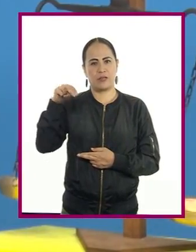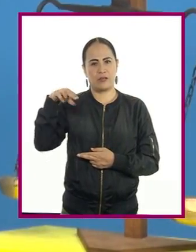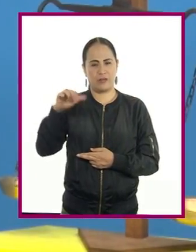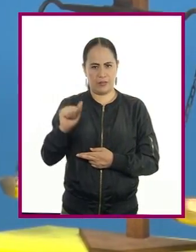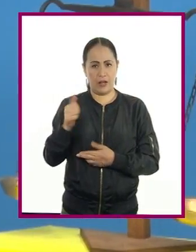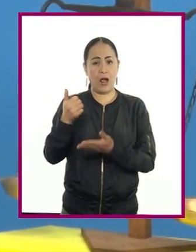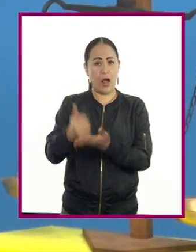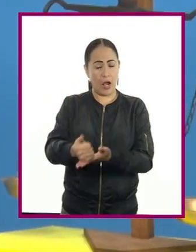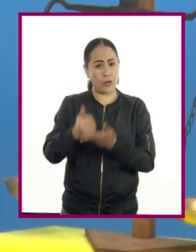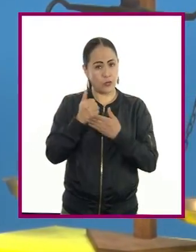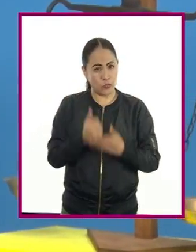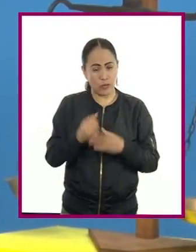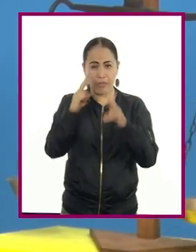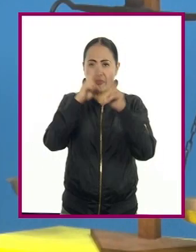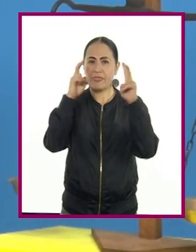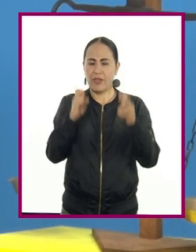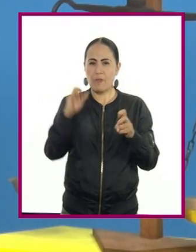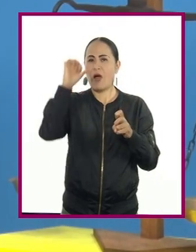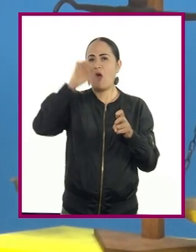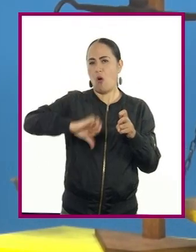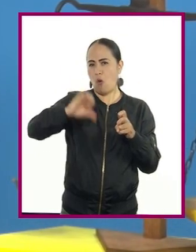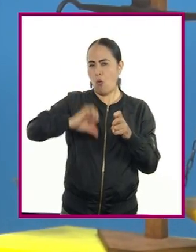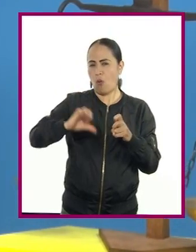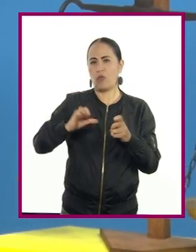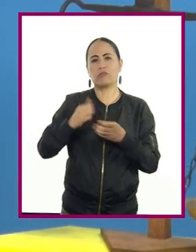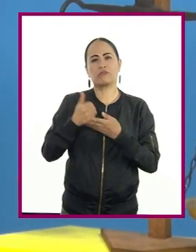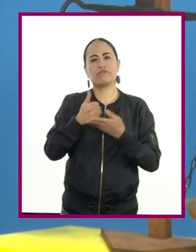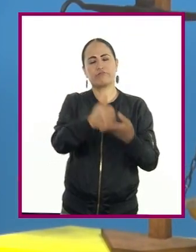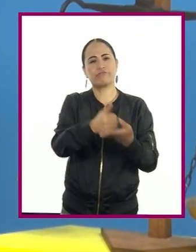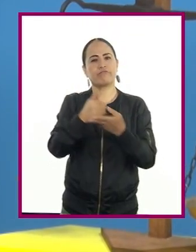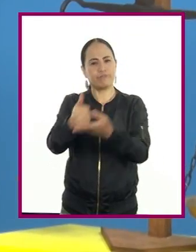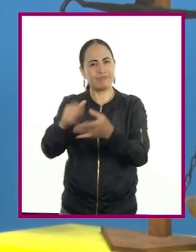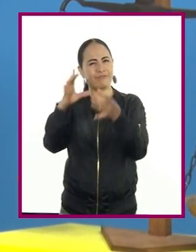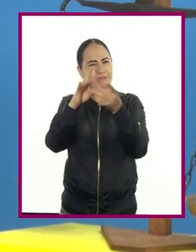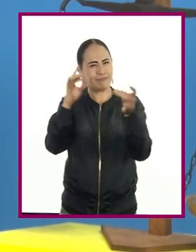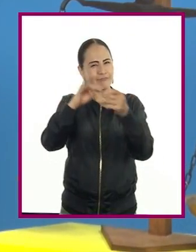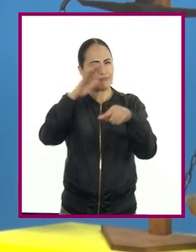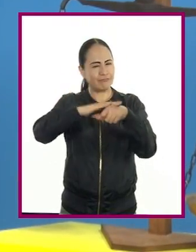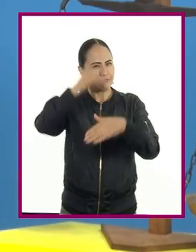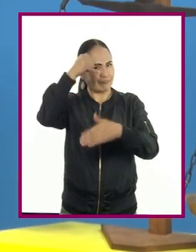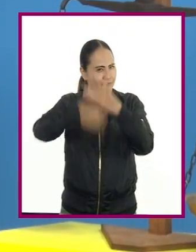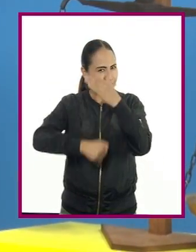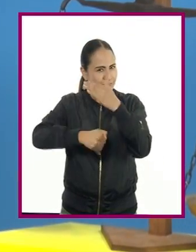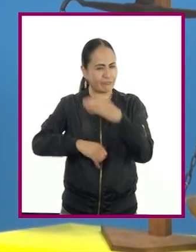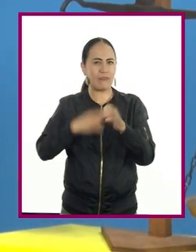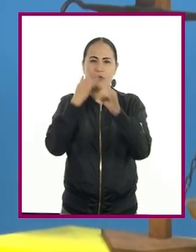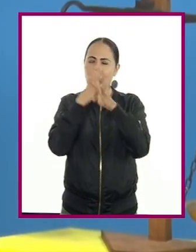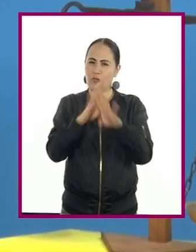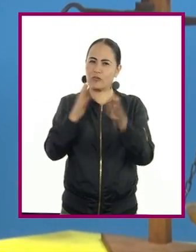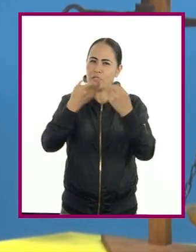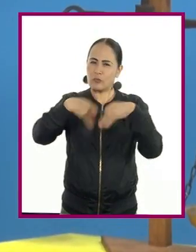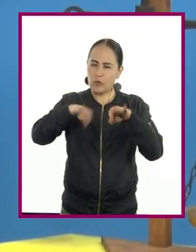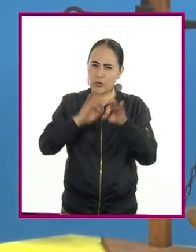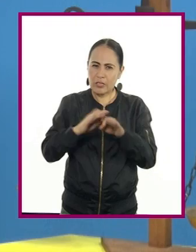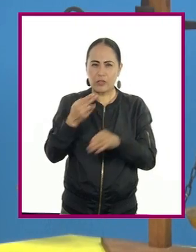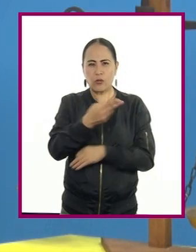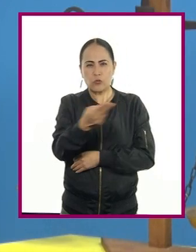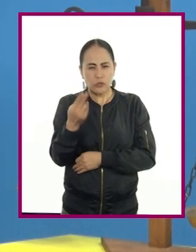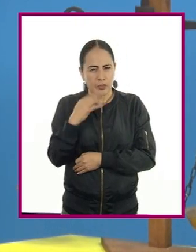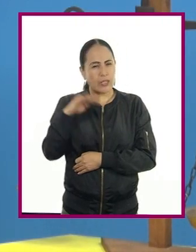ayudará a desarrollar el tema de esta sesión y nos brindará información importante que nos invitará a